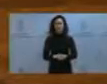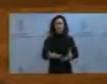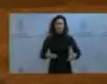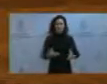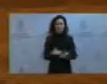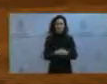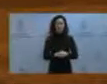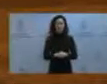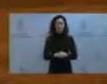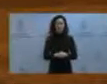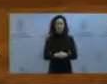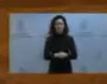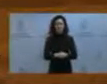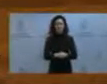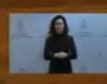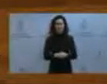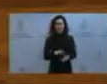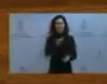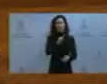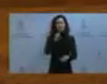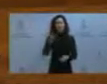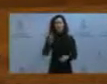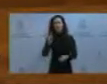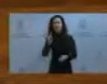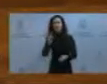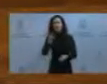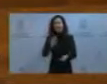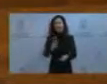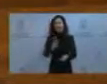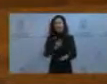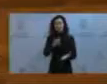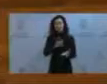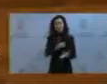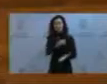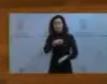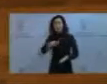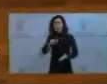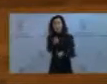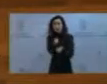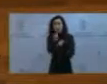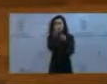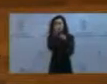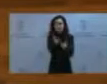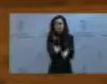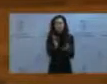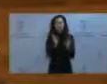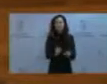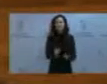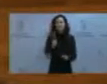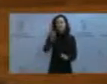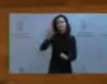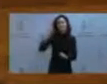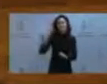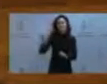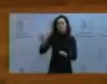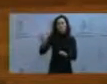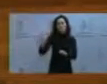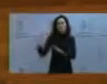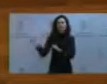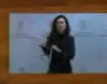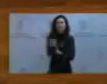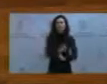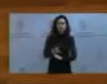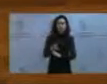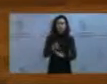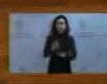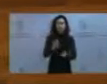resolución, la consideración 114, en una de las comunicaciones de la Comunidad Económica Europea a todos los miembros,